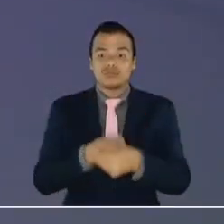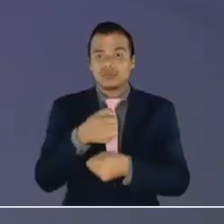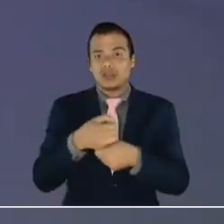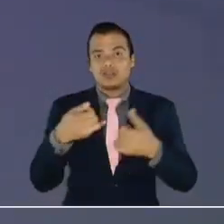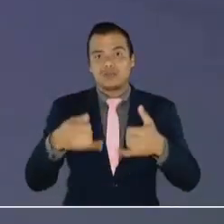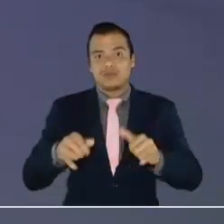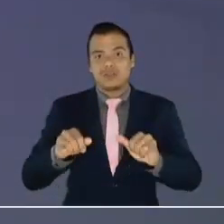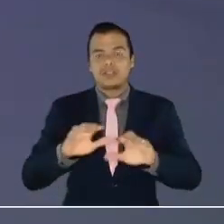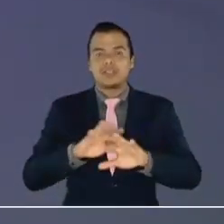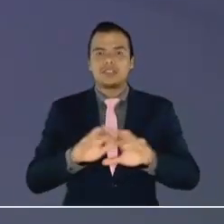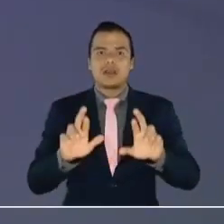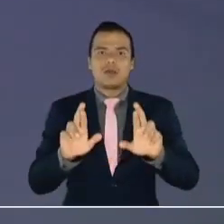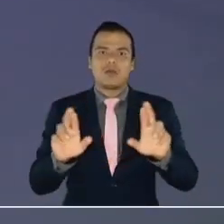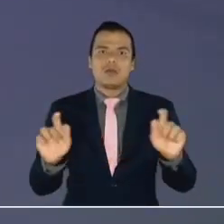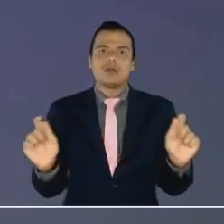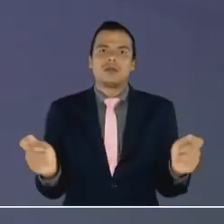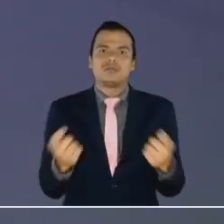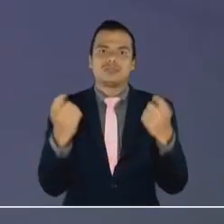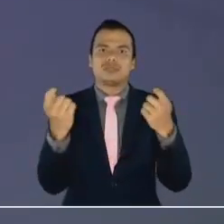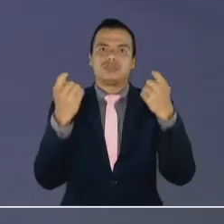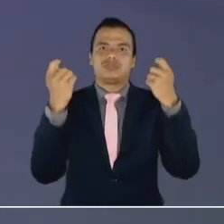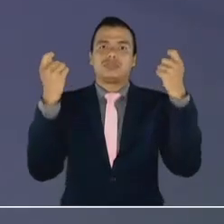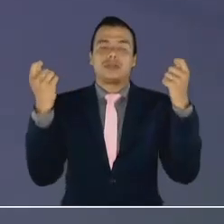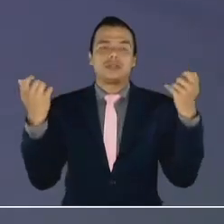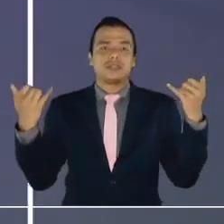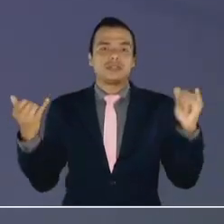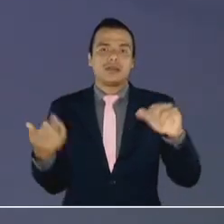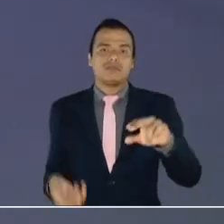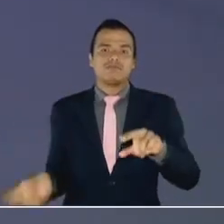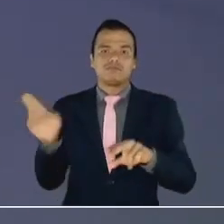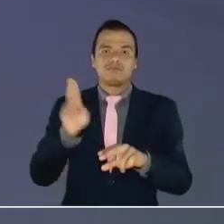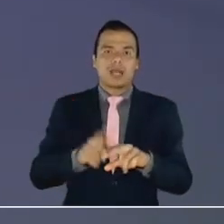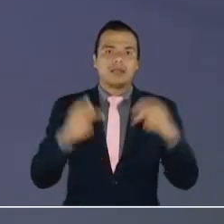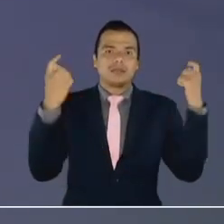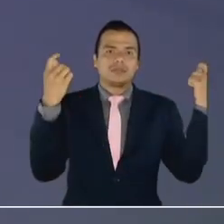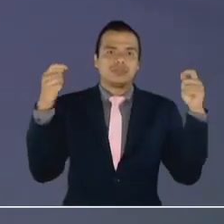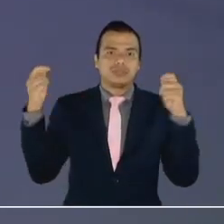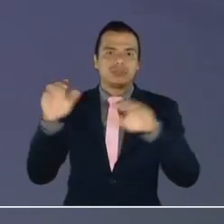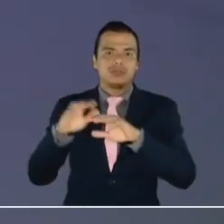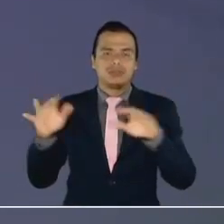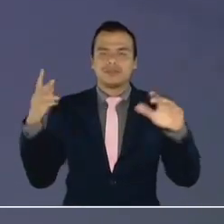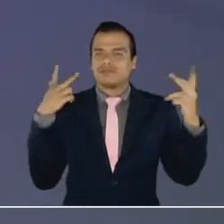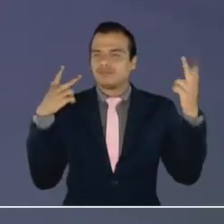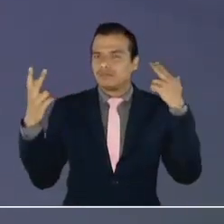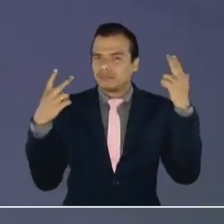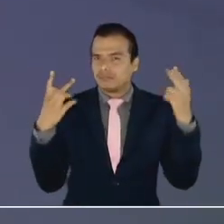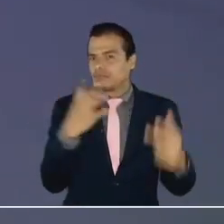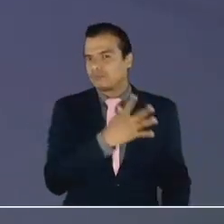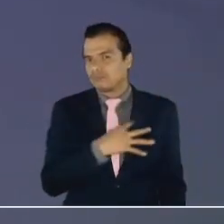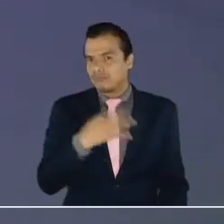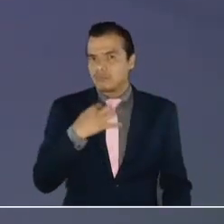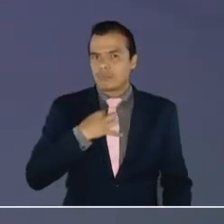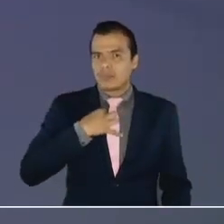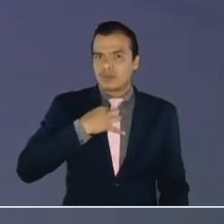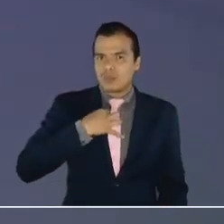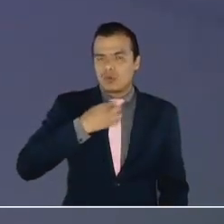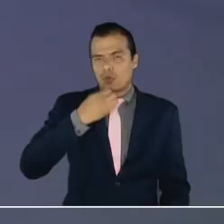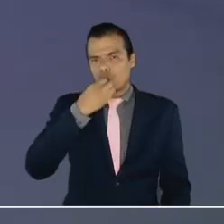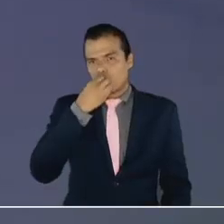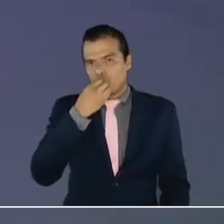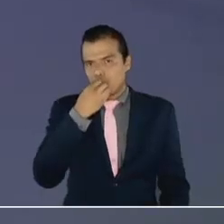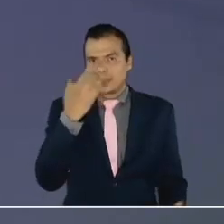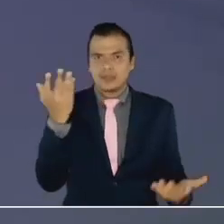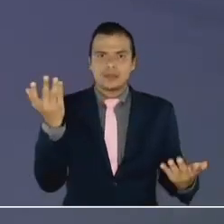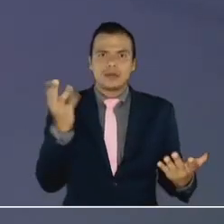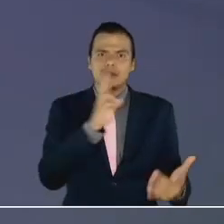moda, claramente, todo lo que es hogar, belleza, comida, la alimentación mueve muchísimo. El sector de restaurantes también se